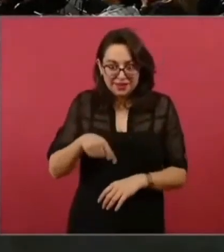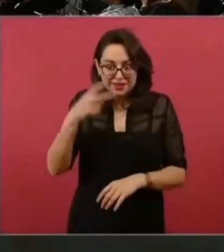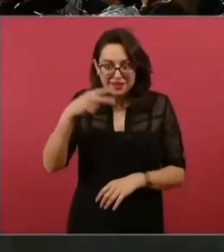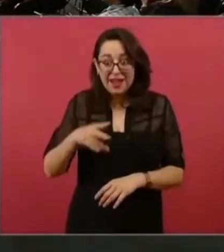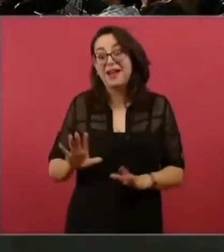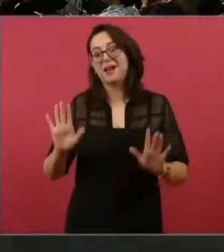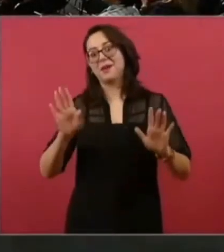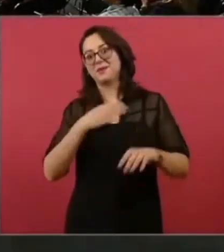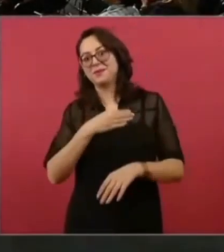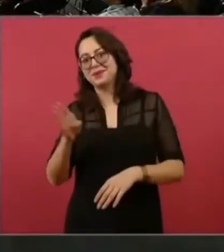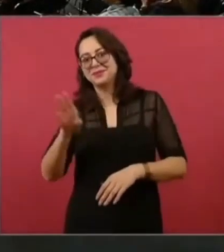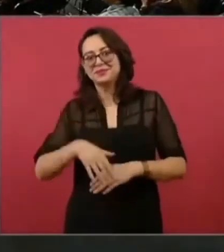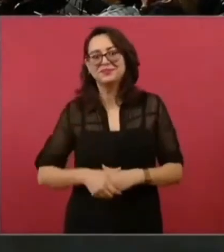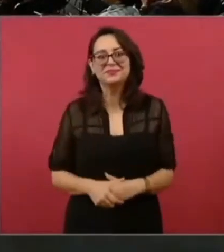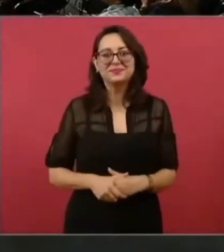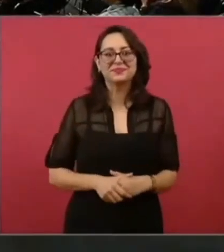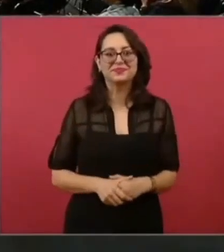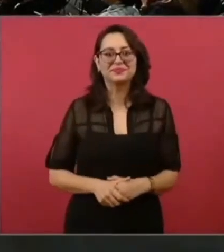Adelante.